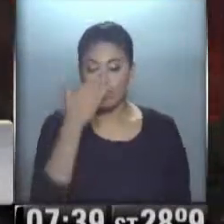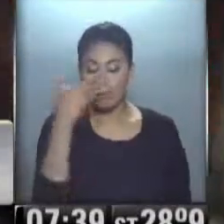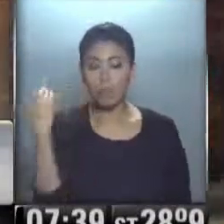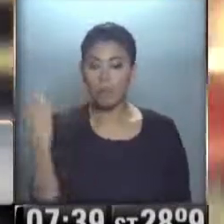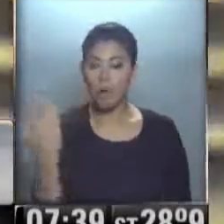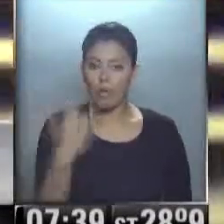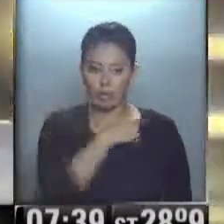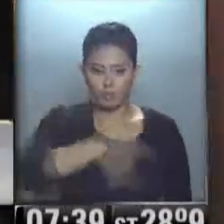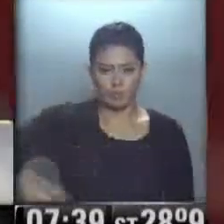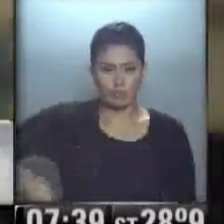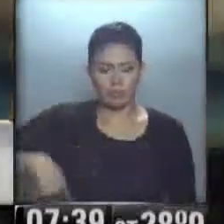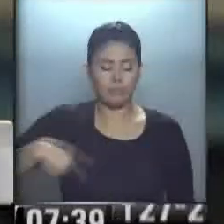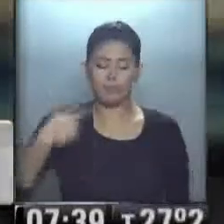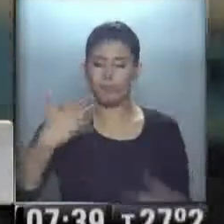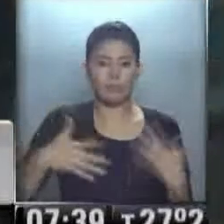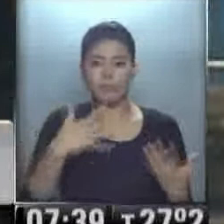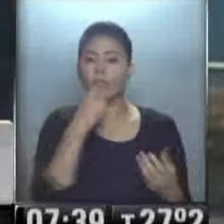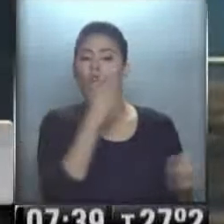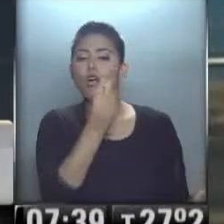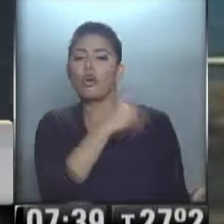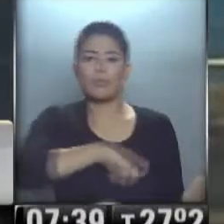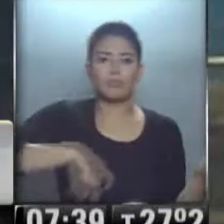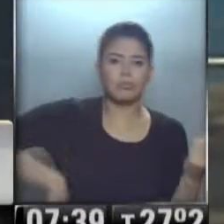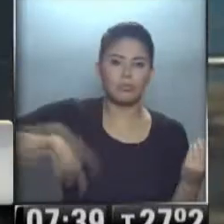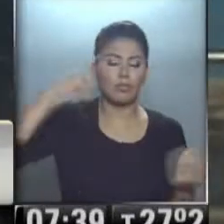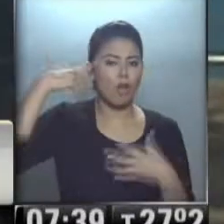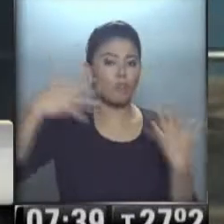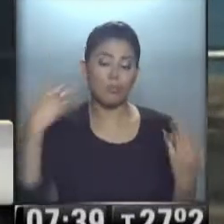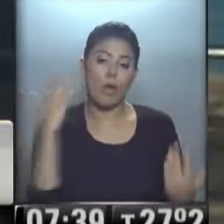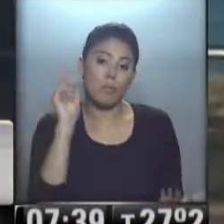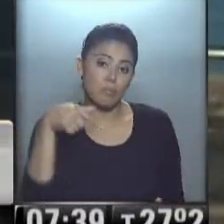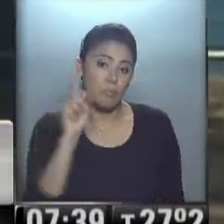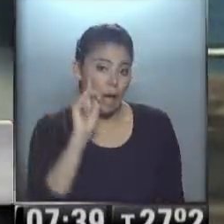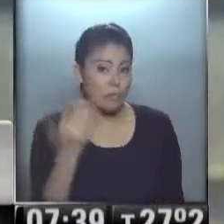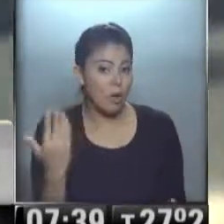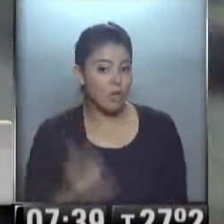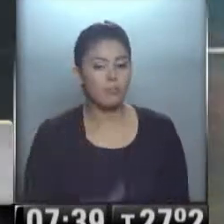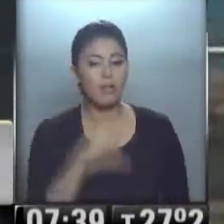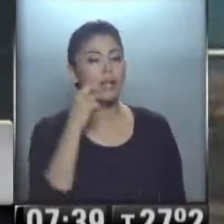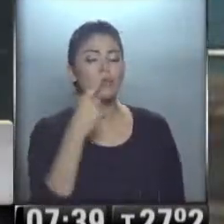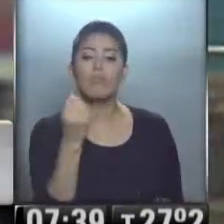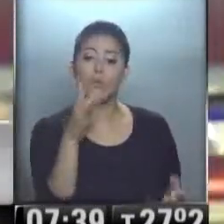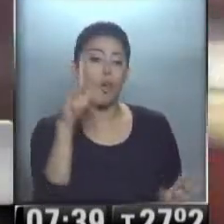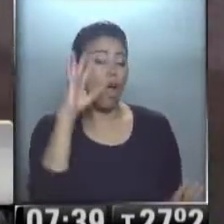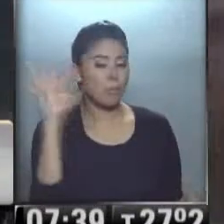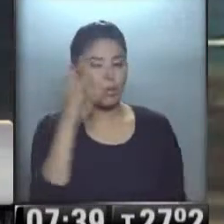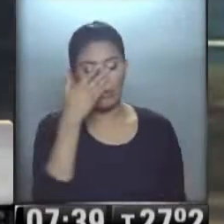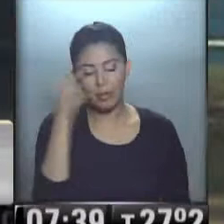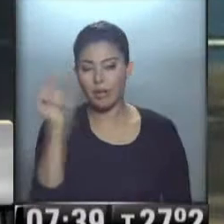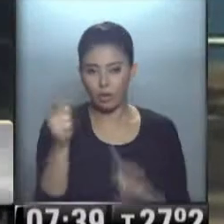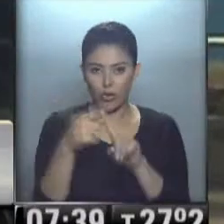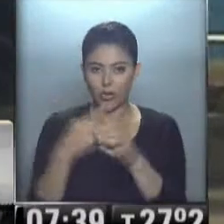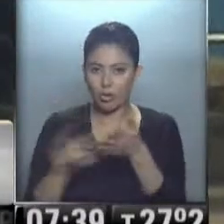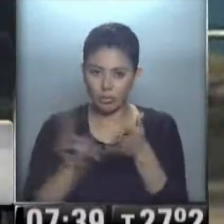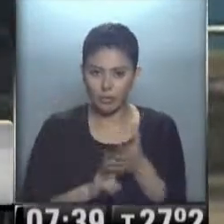enredar con este tema de la colocación es decisión de seguridad puede ser muy peligroso no muy bien ariel compartimos tu opinión mostrarlo con vos